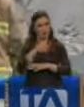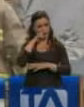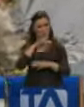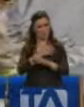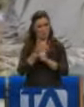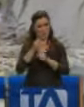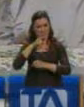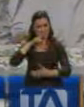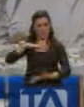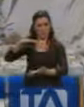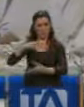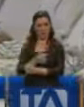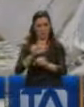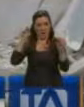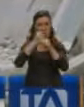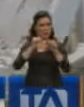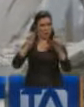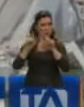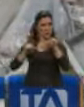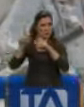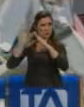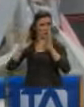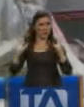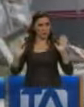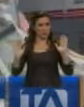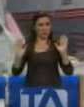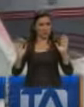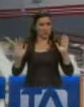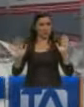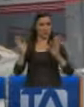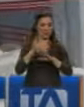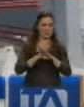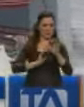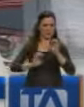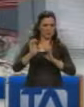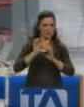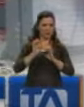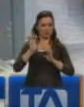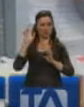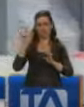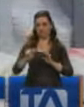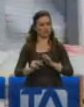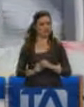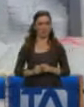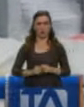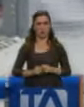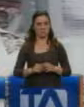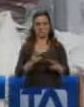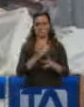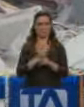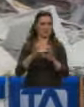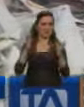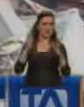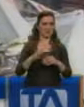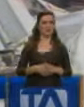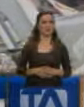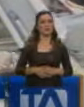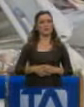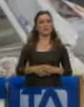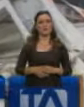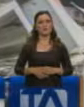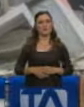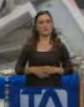puedan seguir derrumbándose algunas otras viviendas? No, se hizo una evaluación y pudimos determinar que no tenemos peligro de que tengamos otra explosión en el